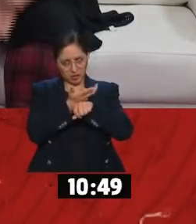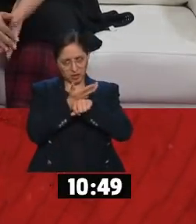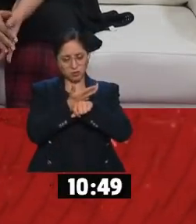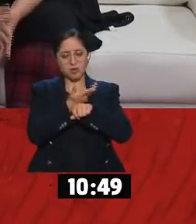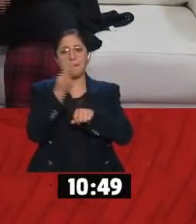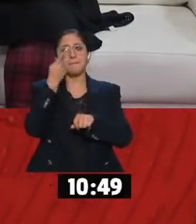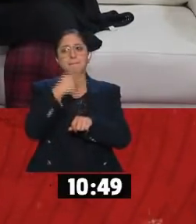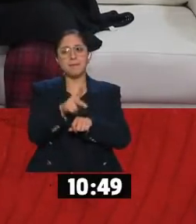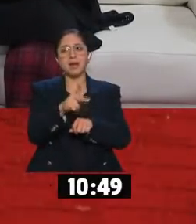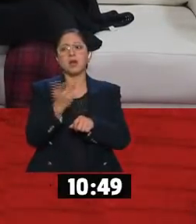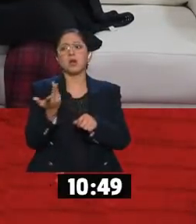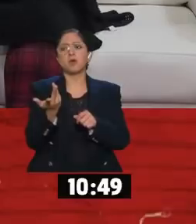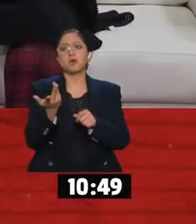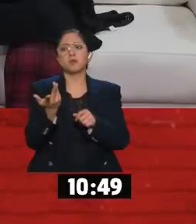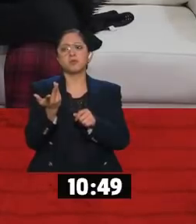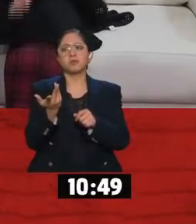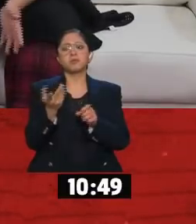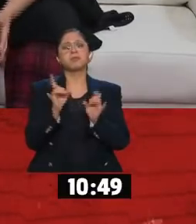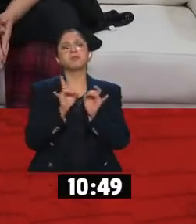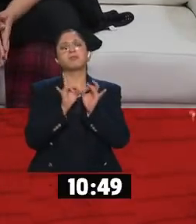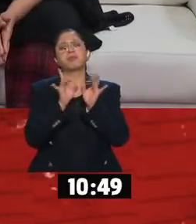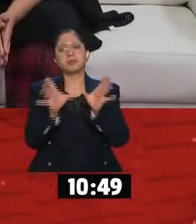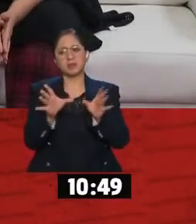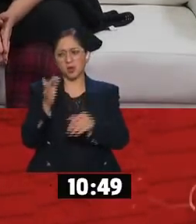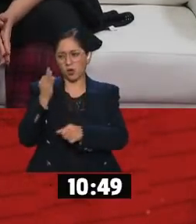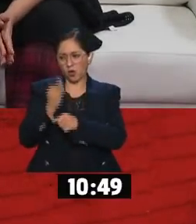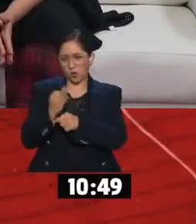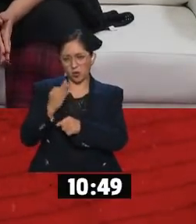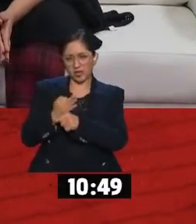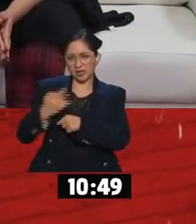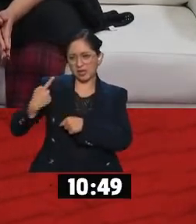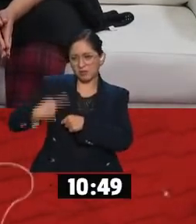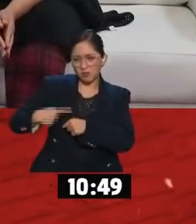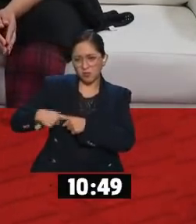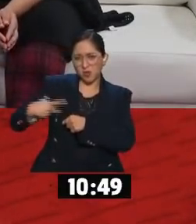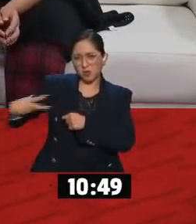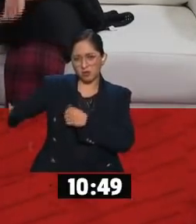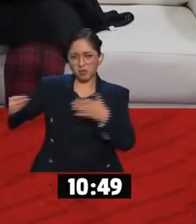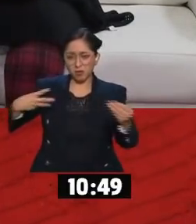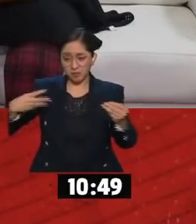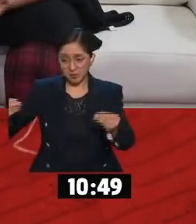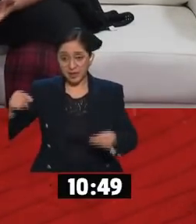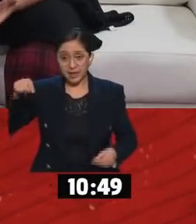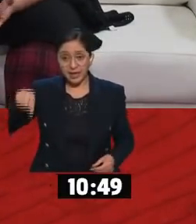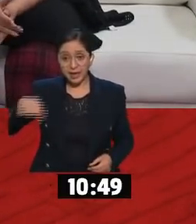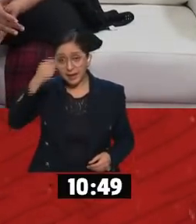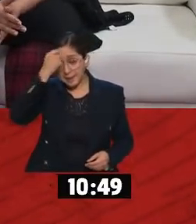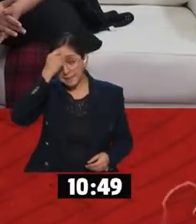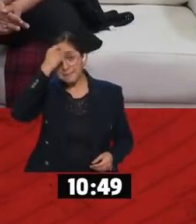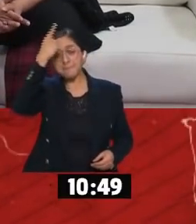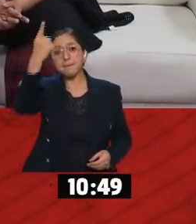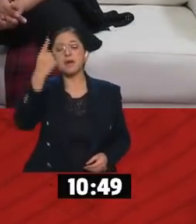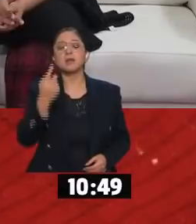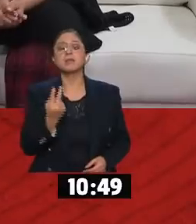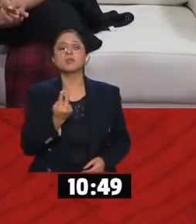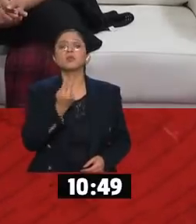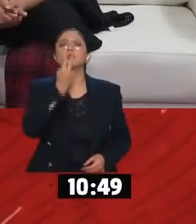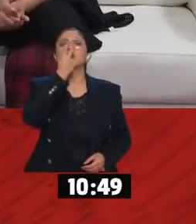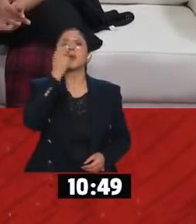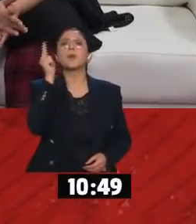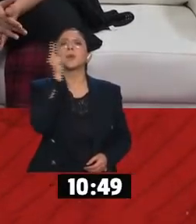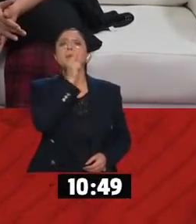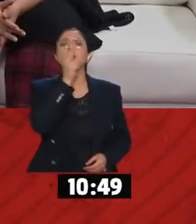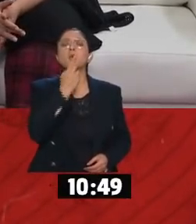ahora todavía estamos en el COVID, ellas crearon unos respiradores a base de motores